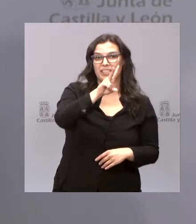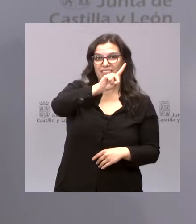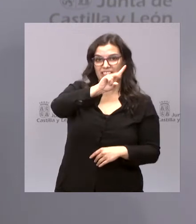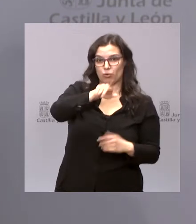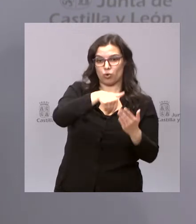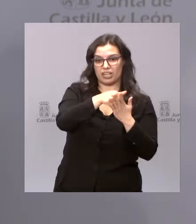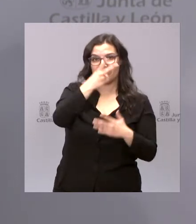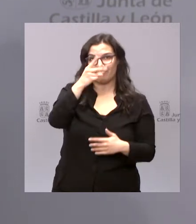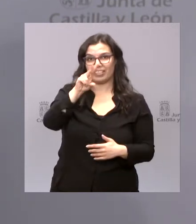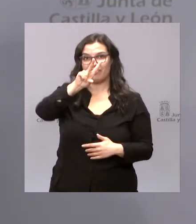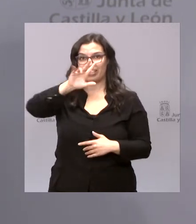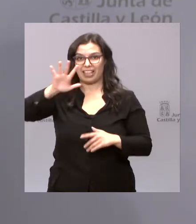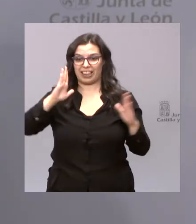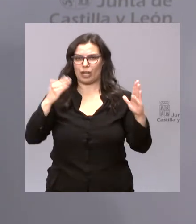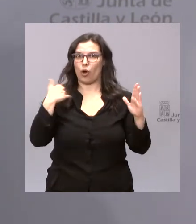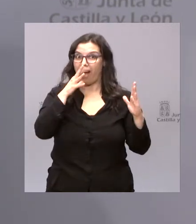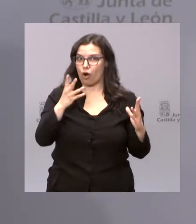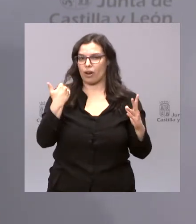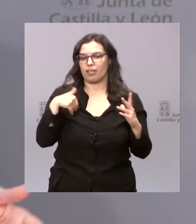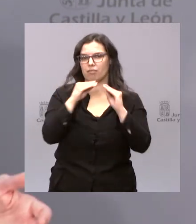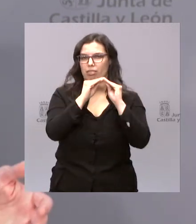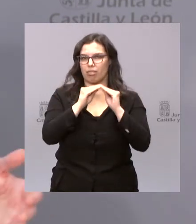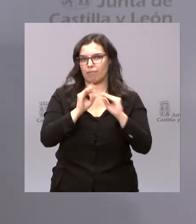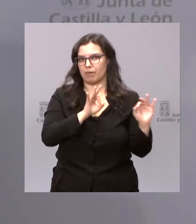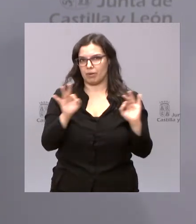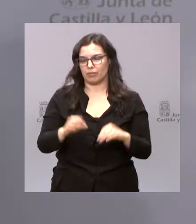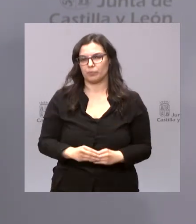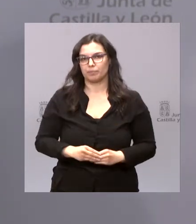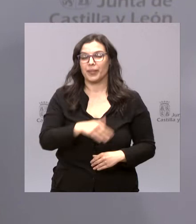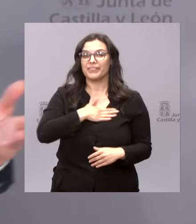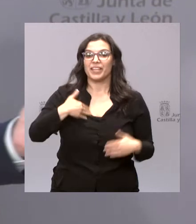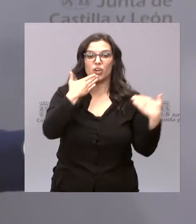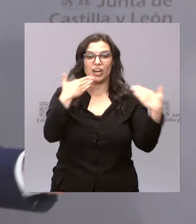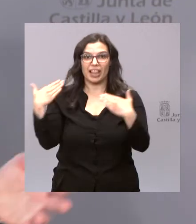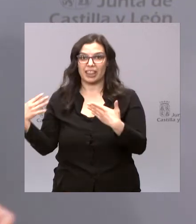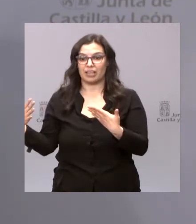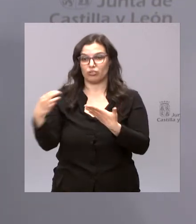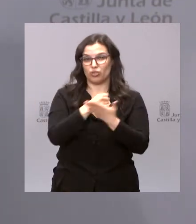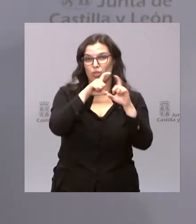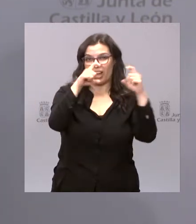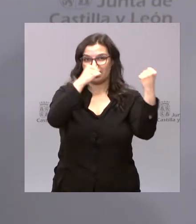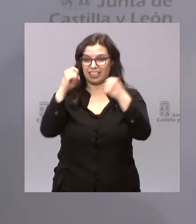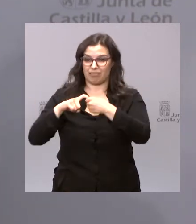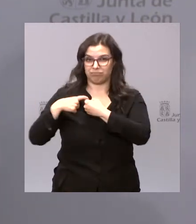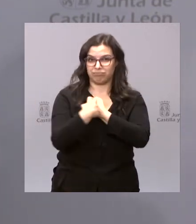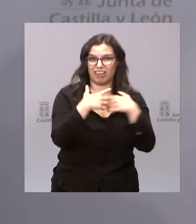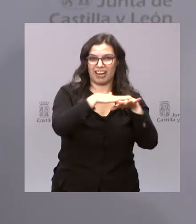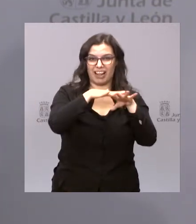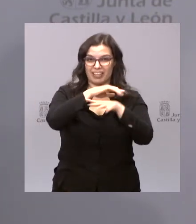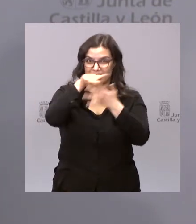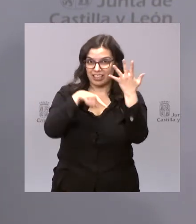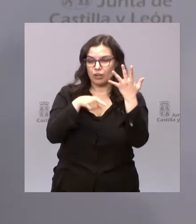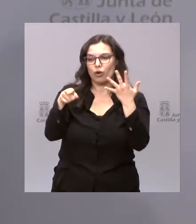2021-2025, que ya estamos diseñando. Quiero agradeceros a todas las entidades que integráis estas redes, y aquí